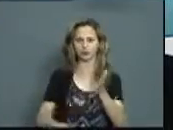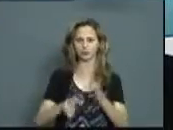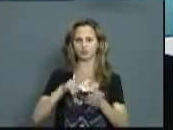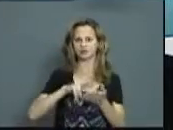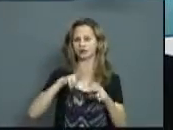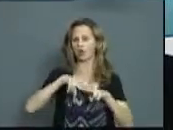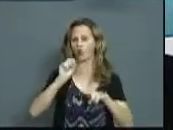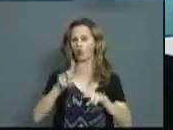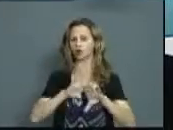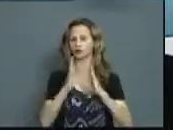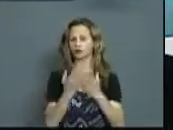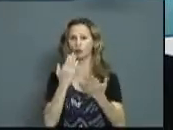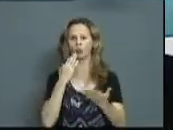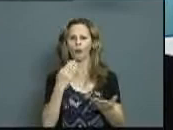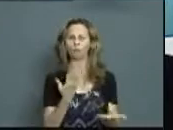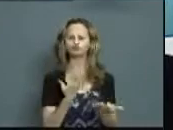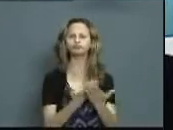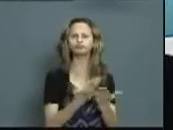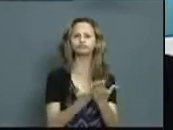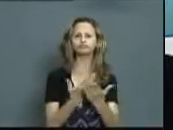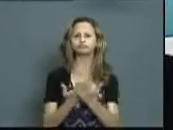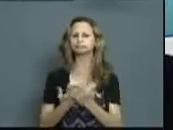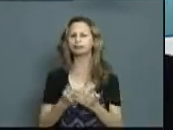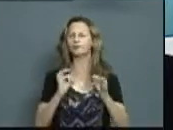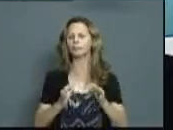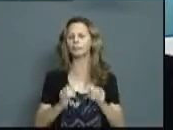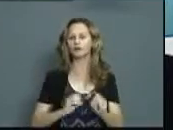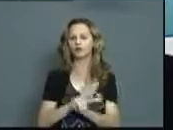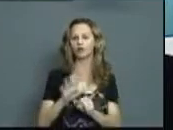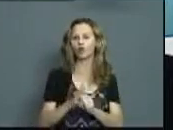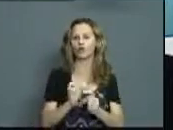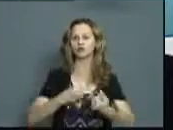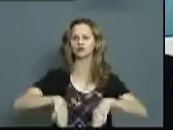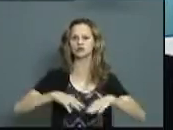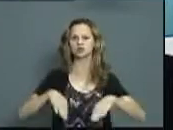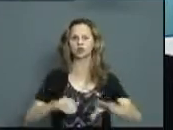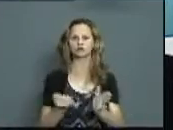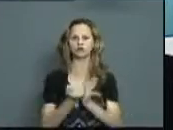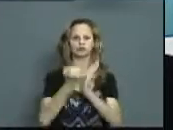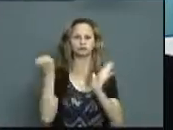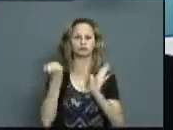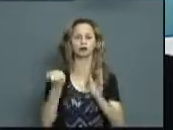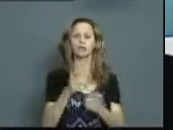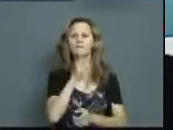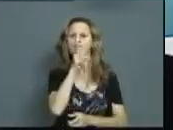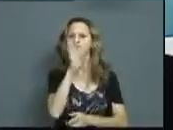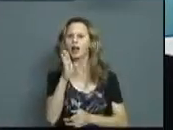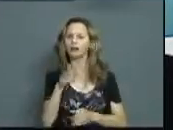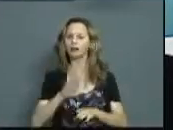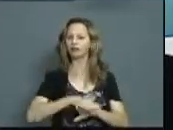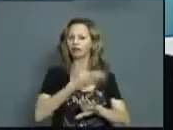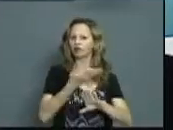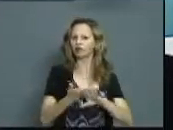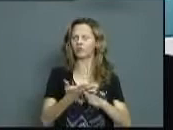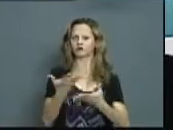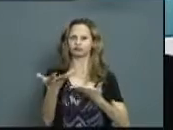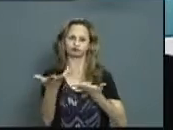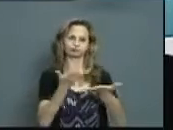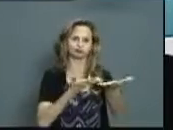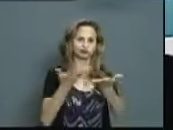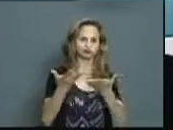para constatar las acciones de enfrentamiento a la COVID-19. Estuvo en el municipio de Banes y luego también intercambió con autoridades partidistas